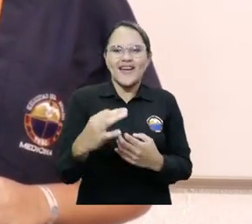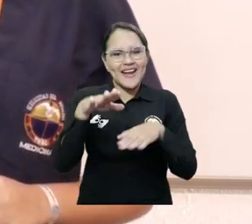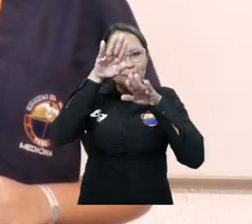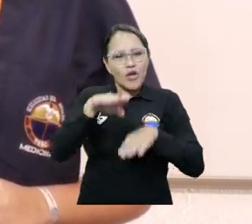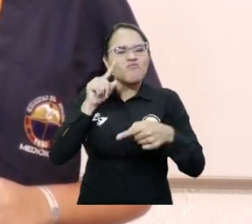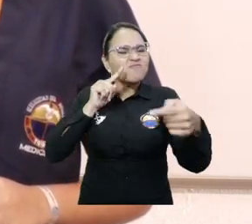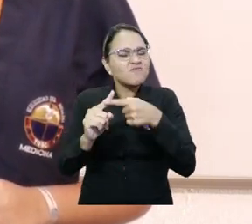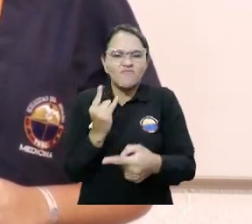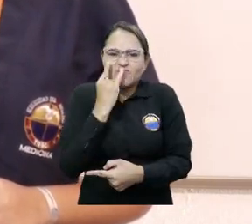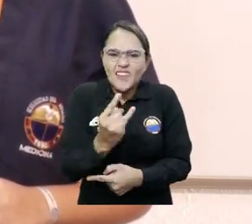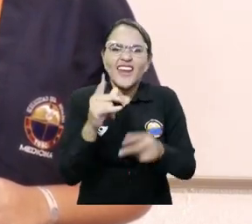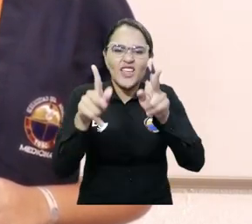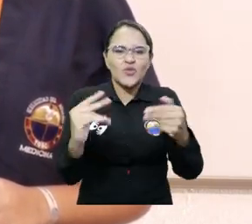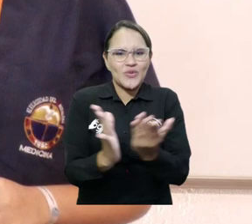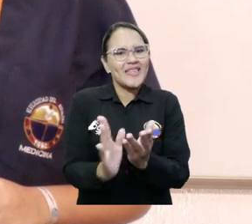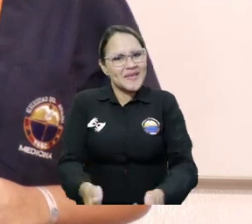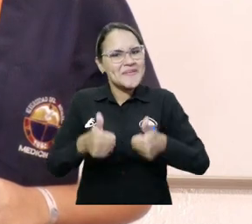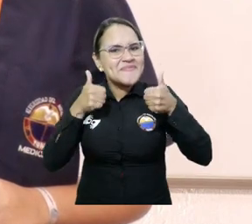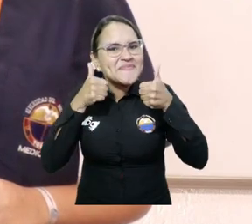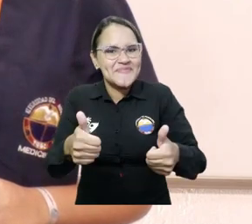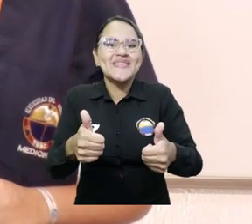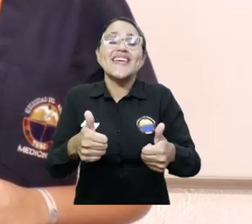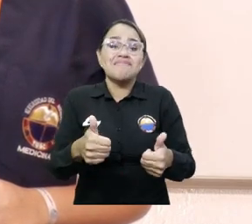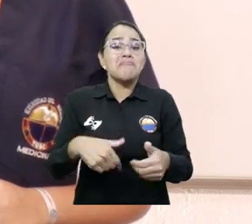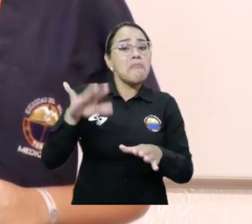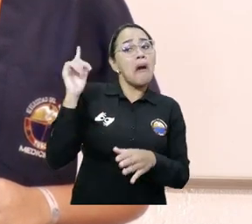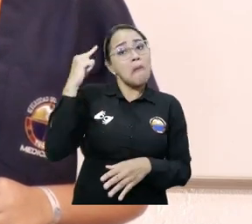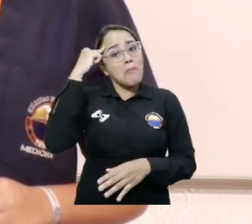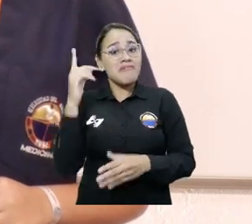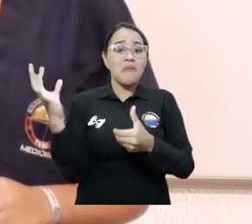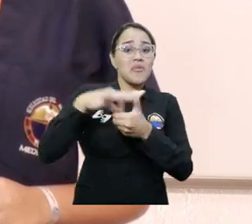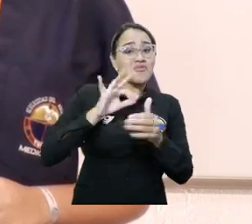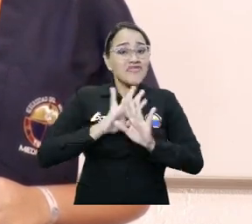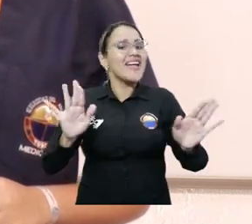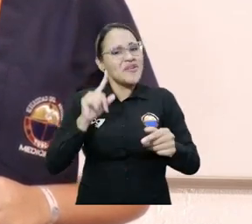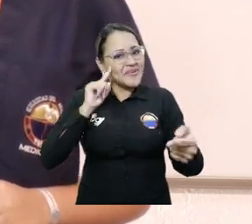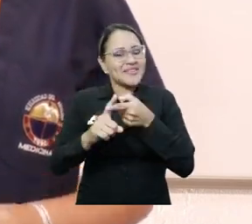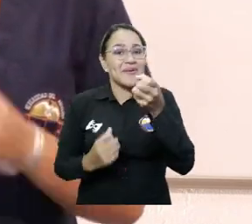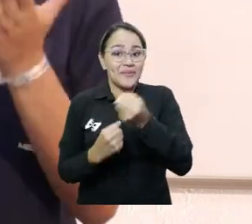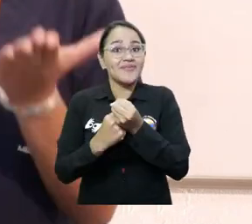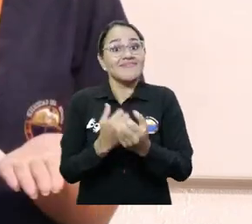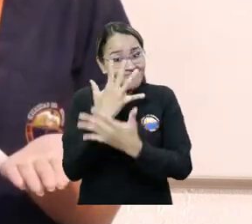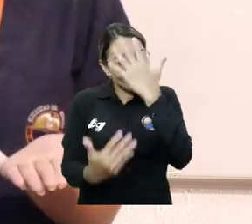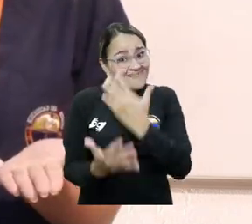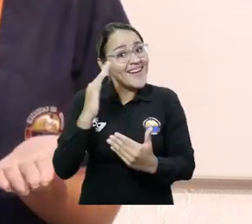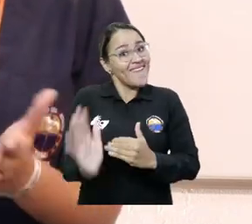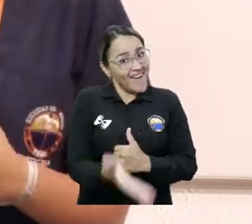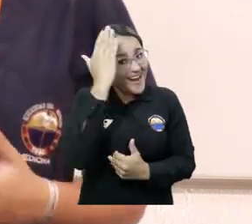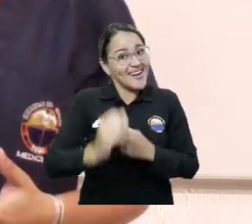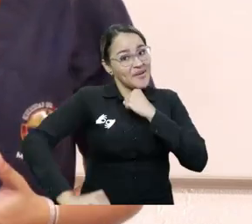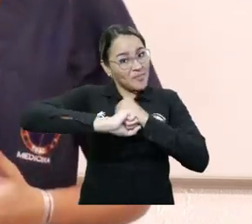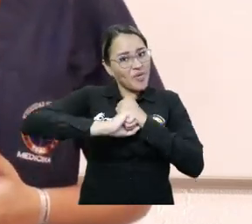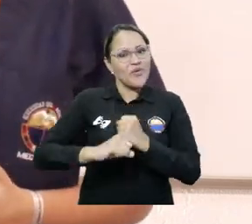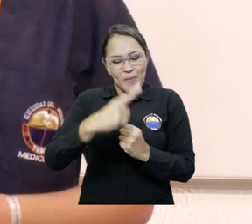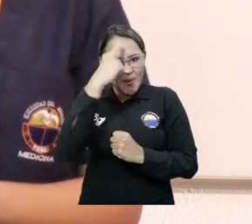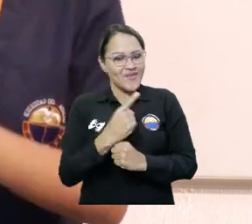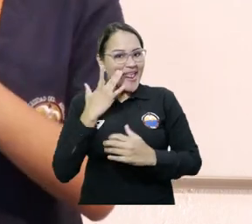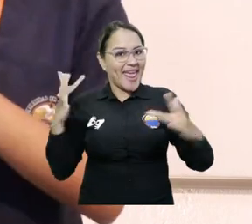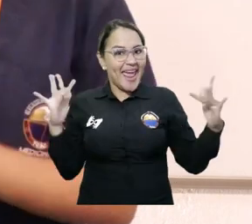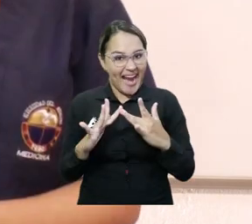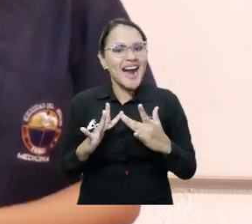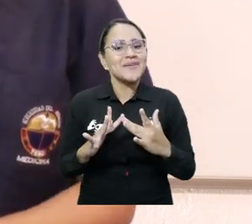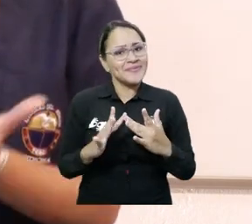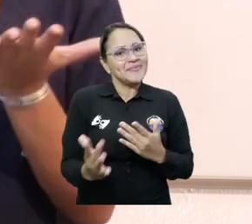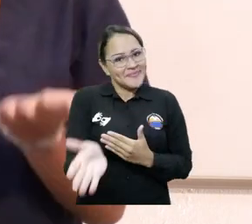que de verdad se interesen en el bienestar estudiantil, mucho más allá de solamente una elección. Está en sus manos escoger a los representantes con el